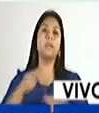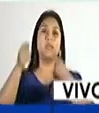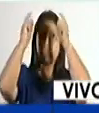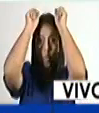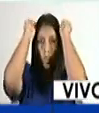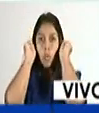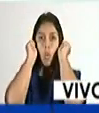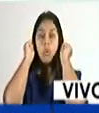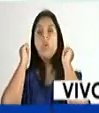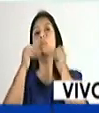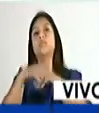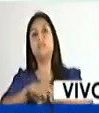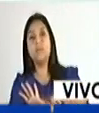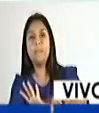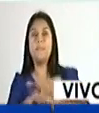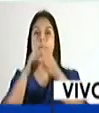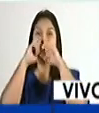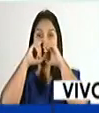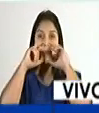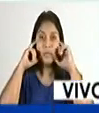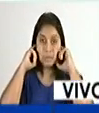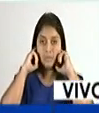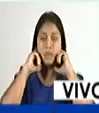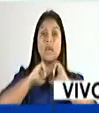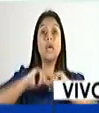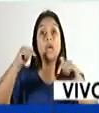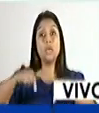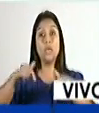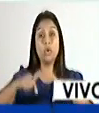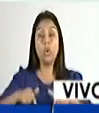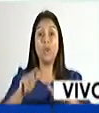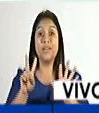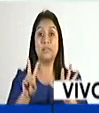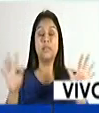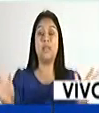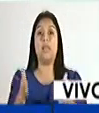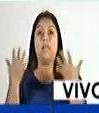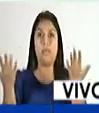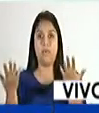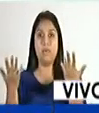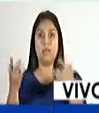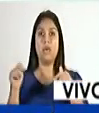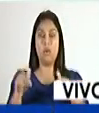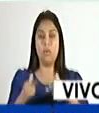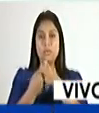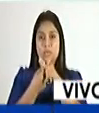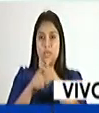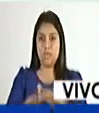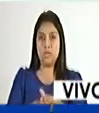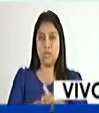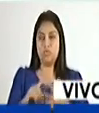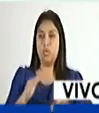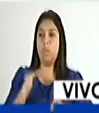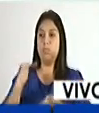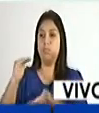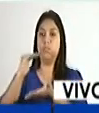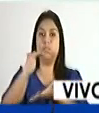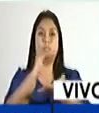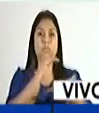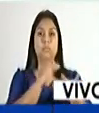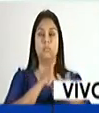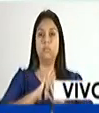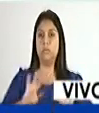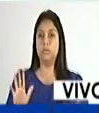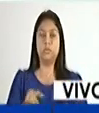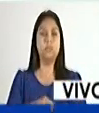zapatones, mascarillas y el día de hoy, desde las 7 de la mañana, se inició la entrega de insumos por